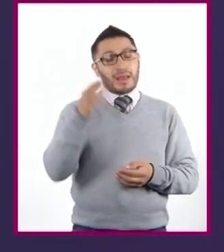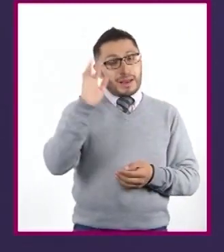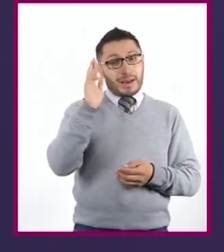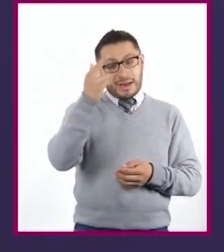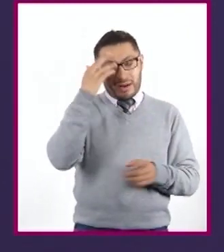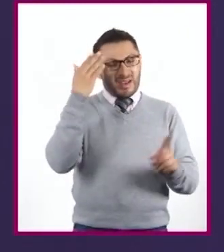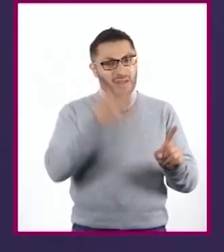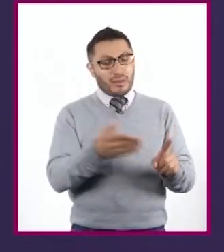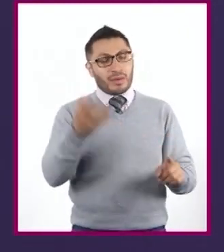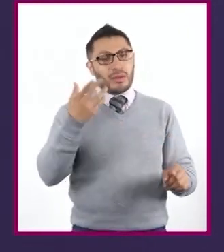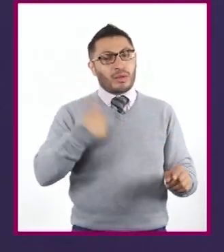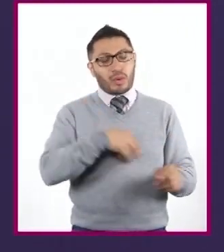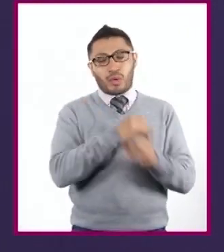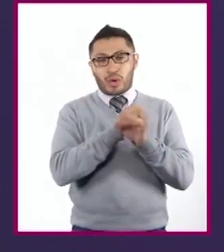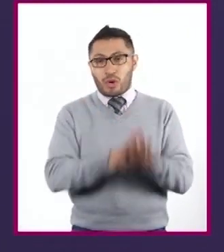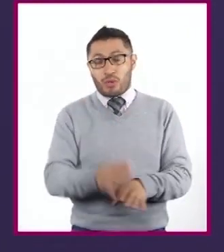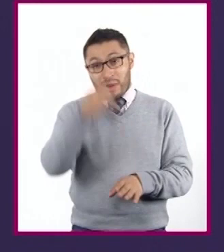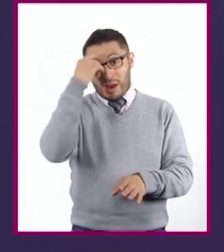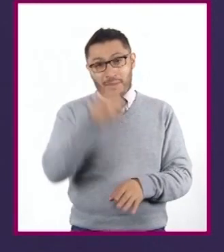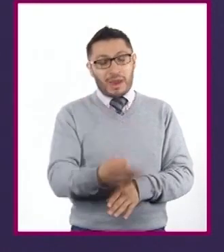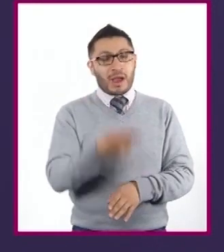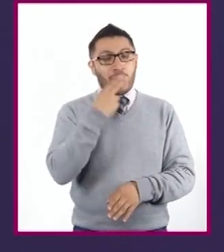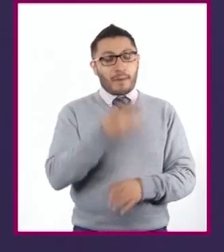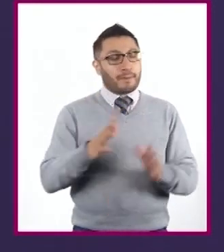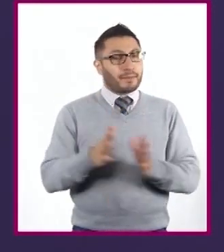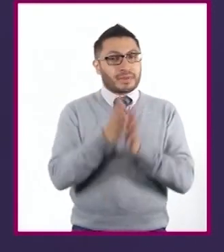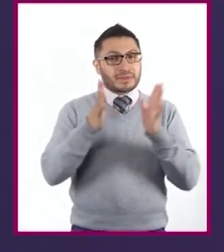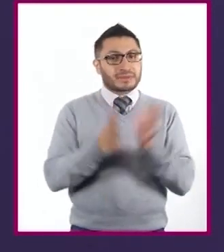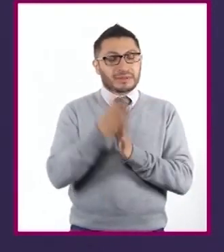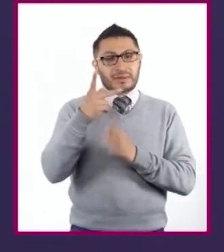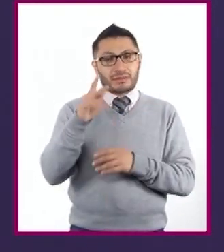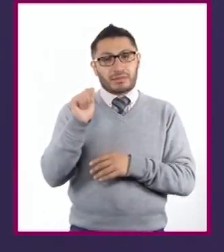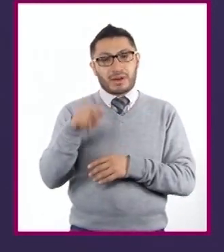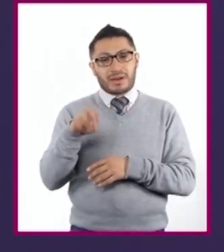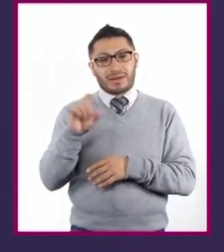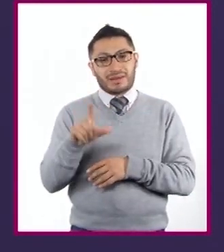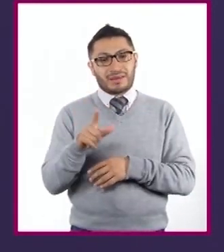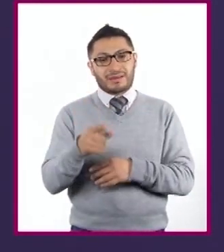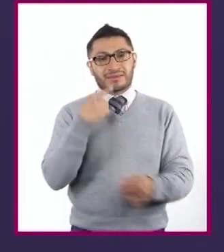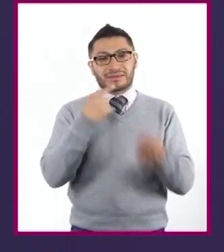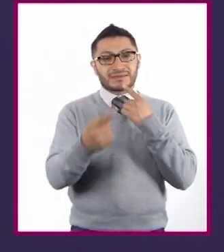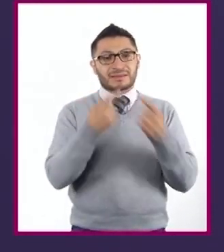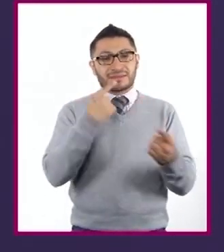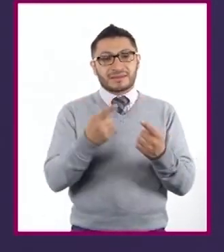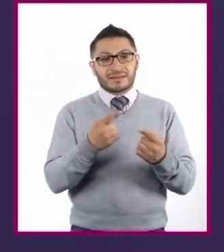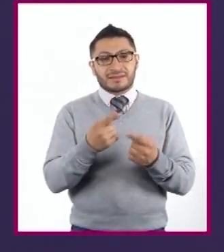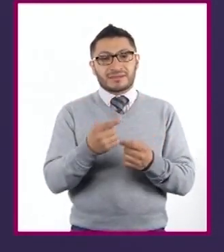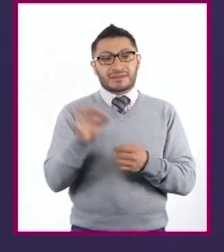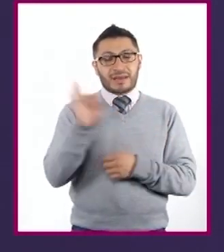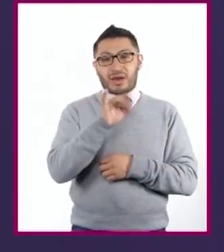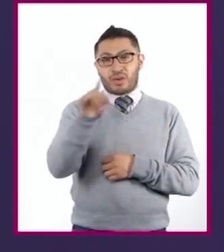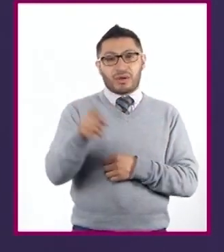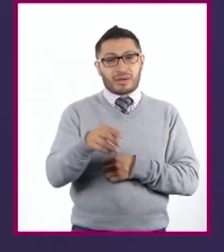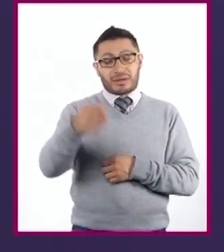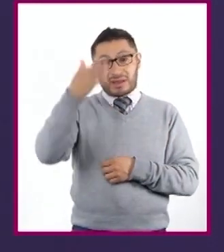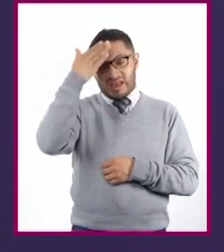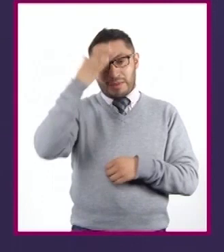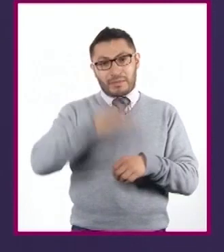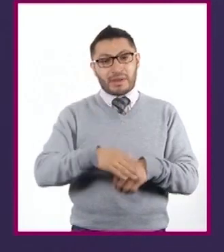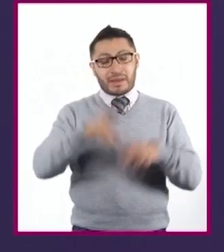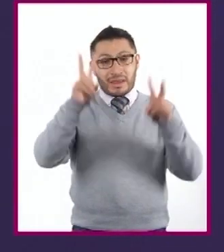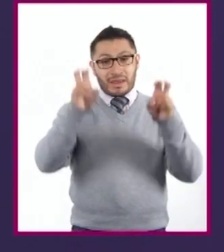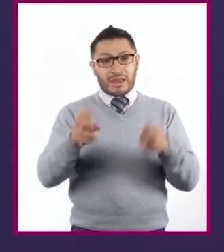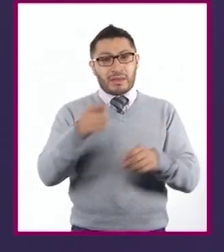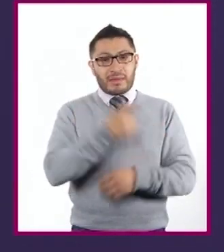recabar información para utilizarla al participar en un panel de discusión. Seguramente ya tienen en mente un tema que